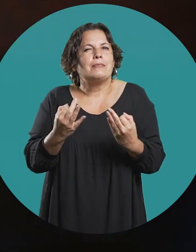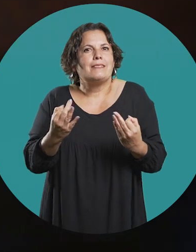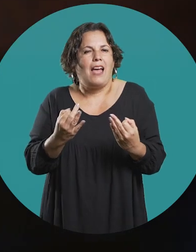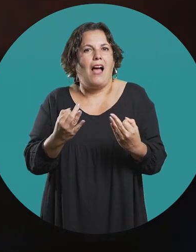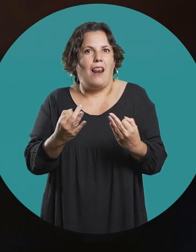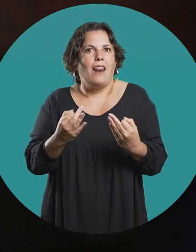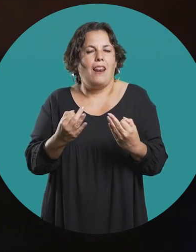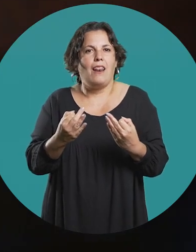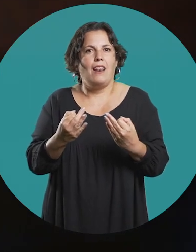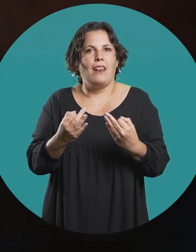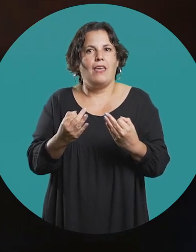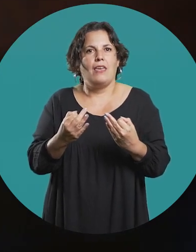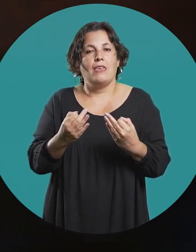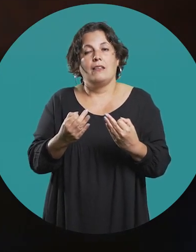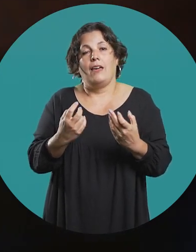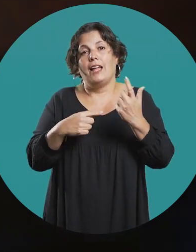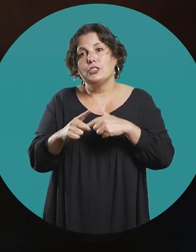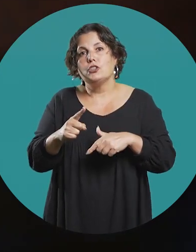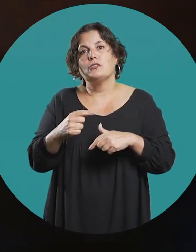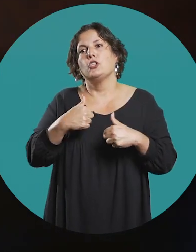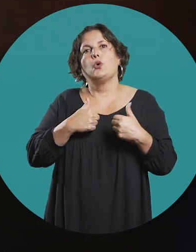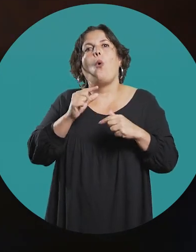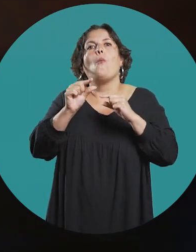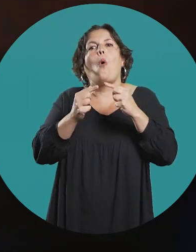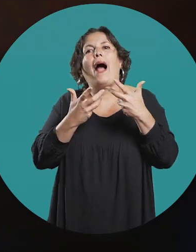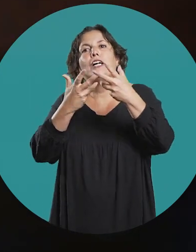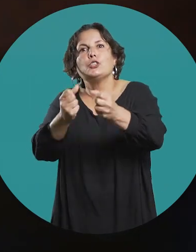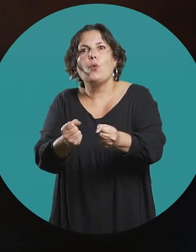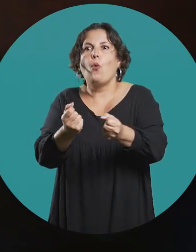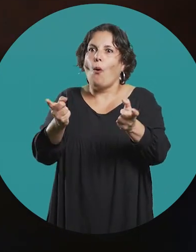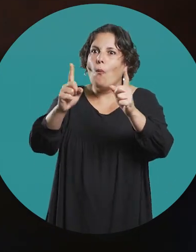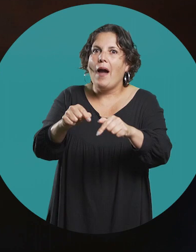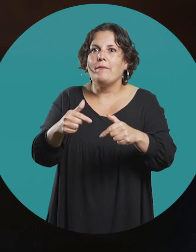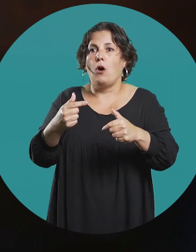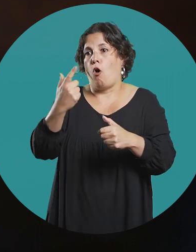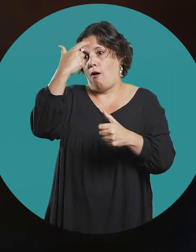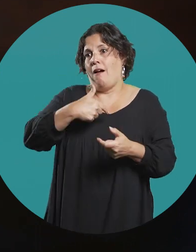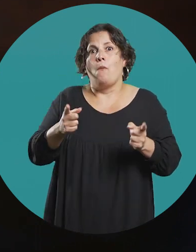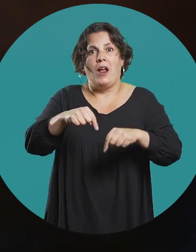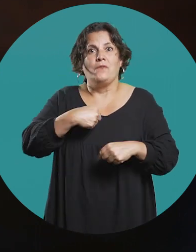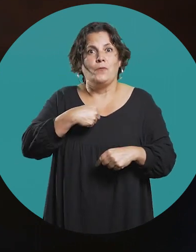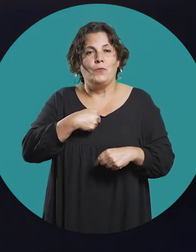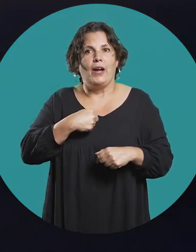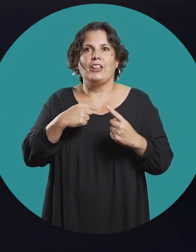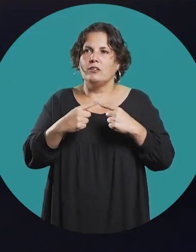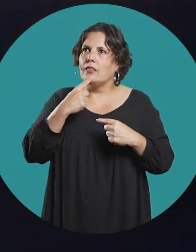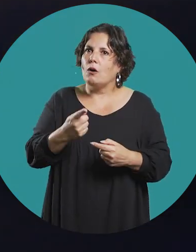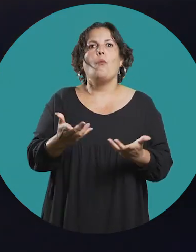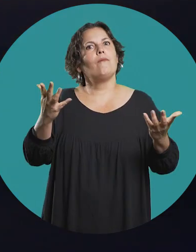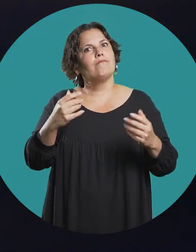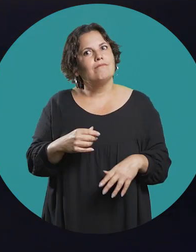sagrada. Y entonces cuando ayudo un poco a que eso pase, o cuando me pasa a mí de vuelta, digo, bueno,